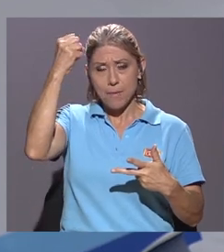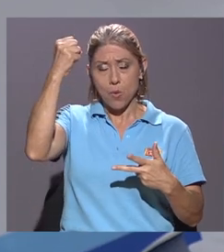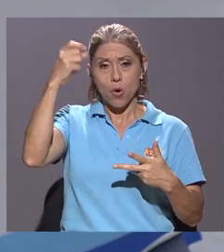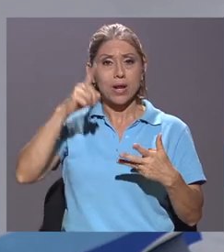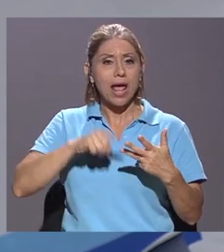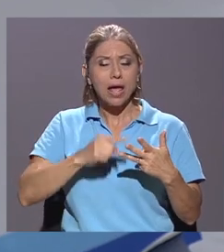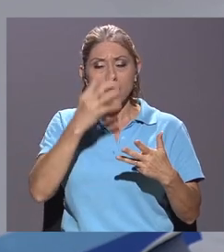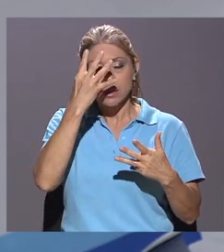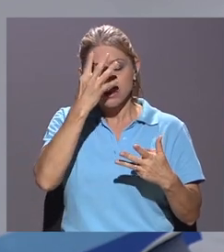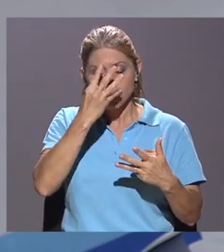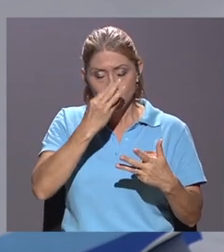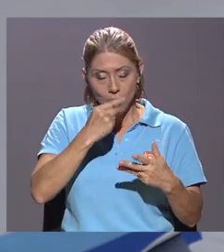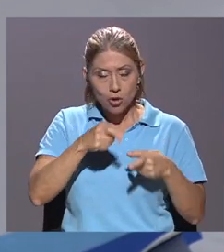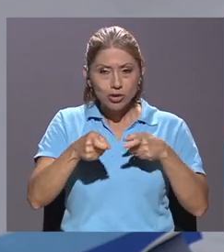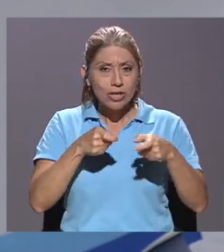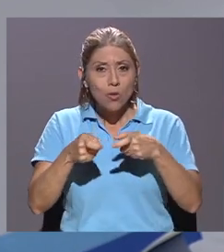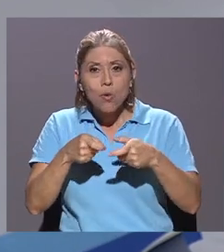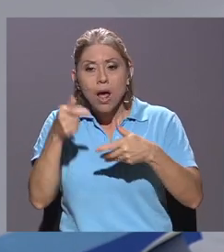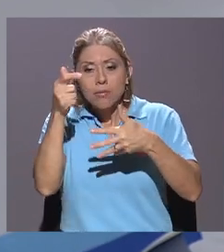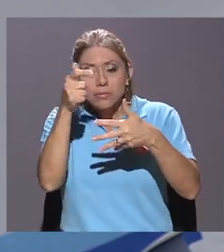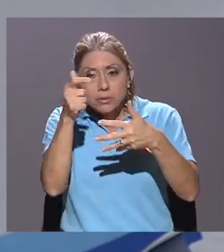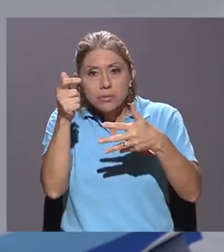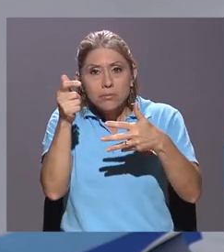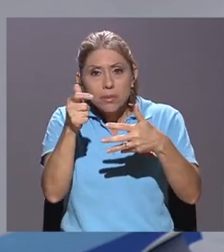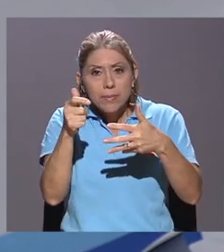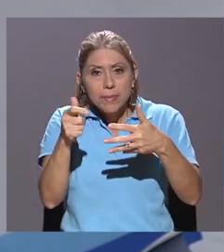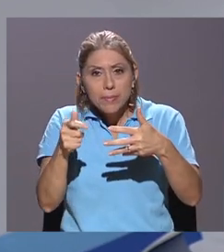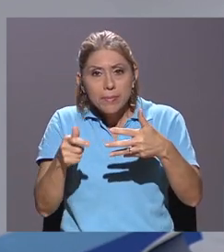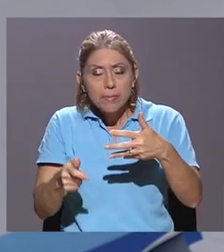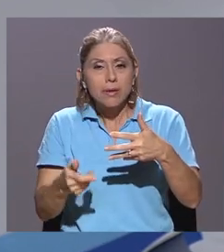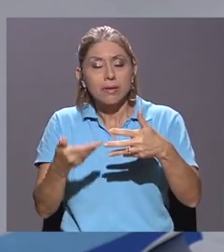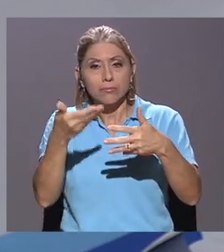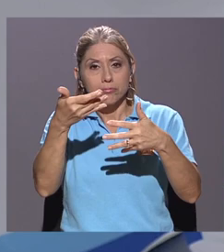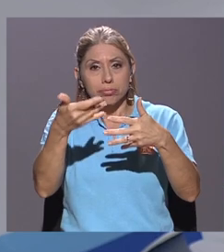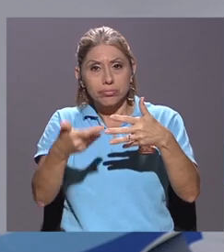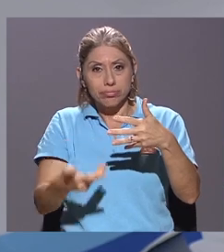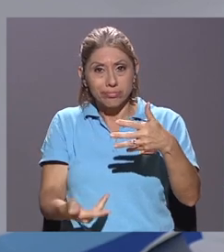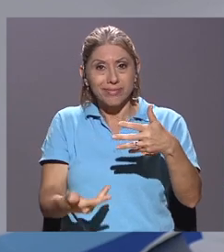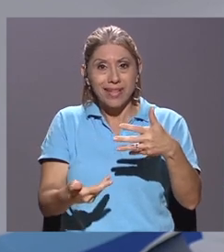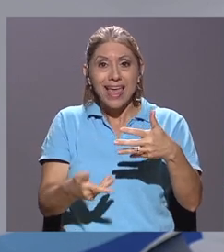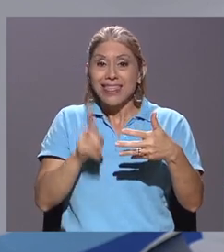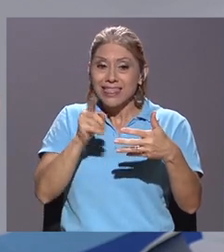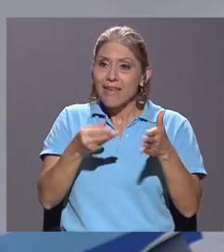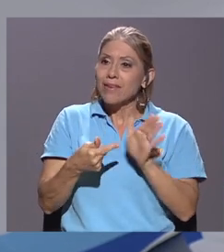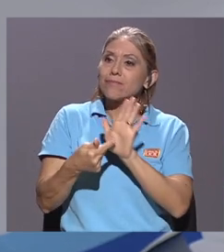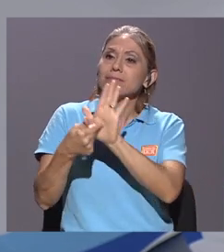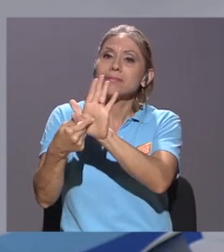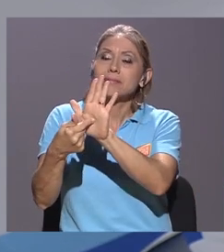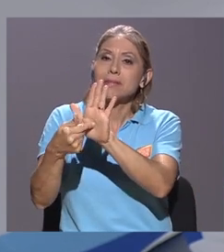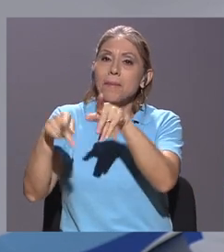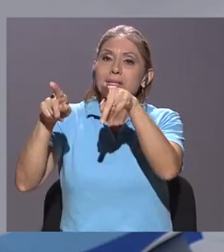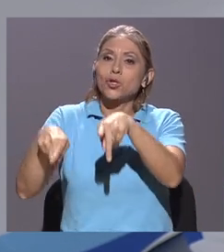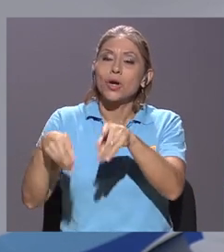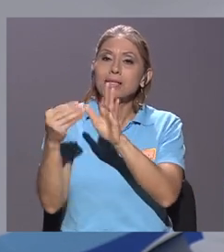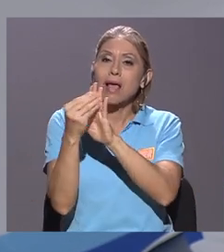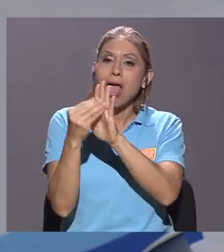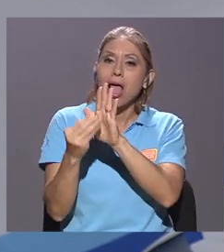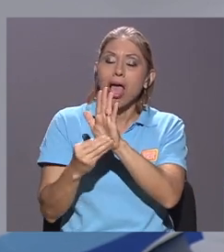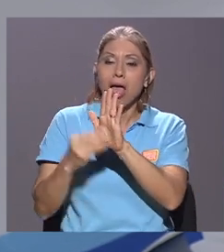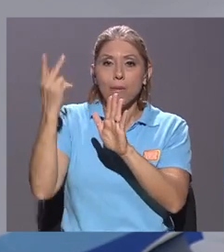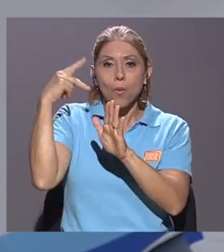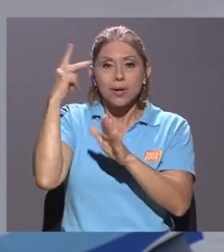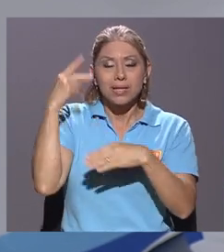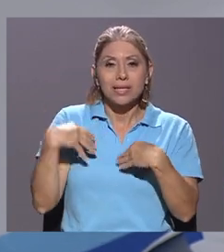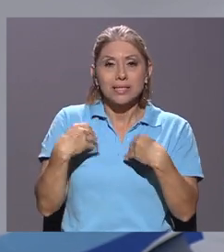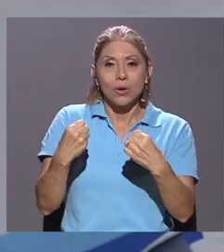todos estos son efectos que hay que llevarle a los a los que hacen las políticas de salud y también que lo discutan en